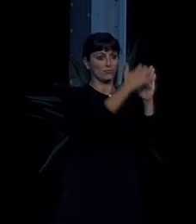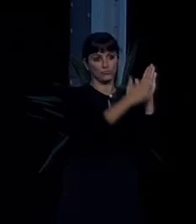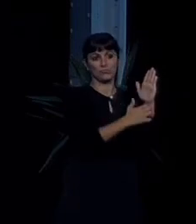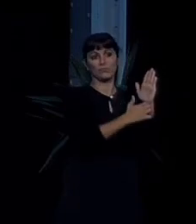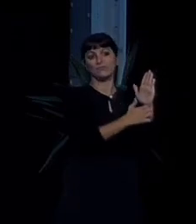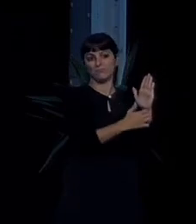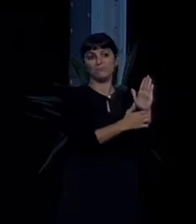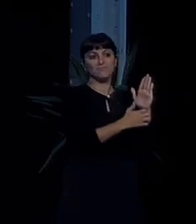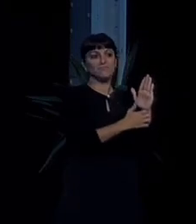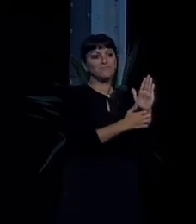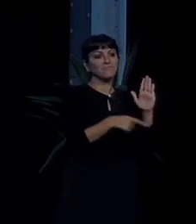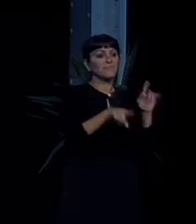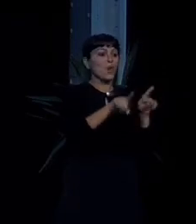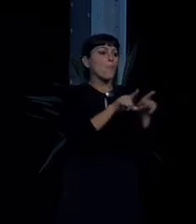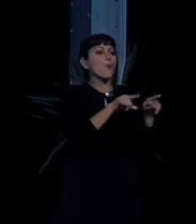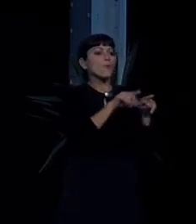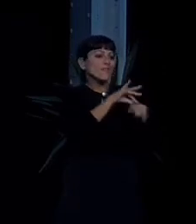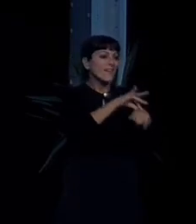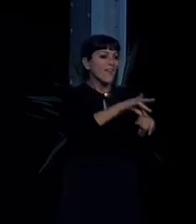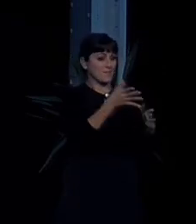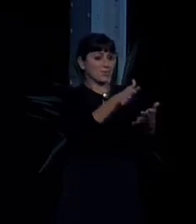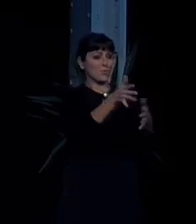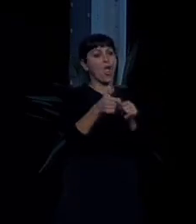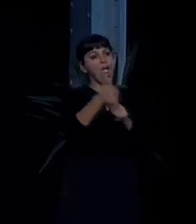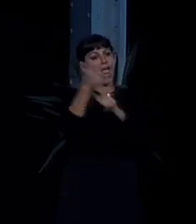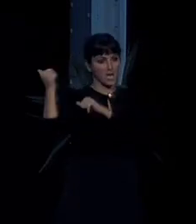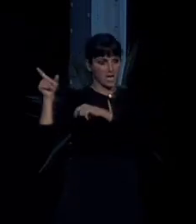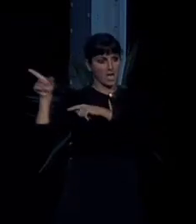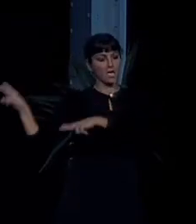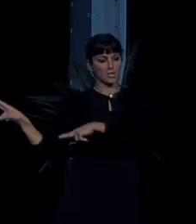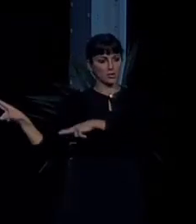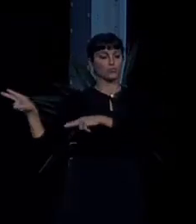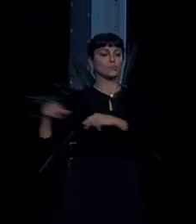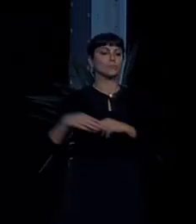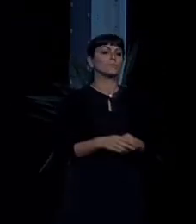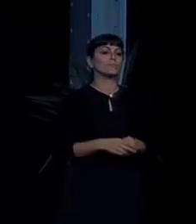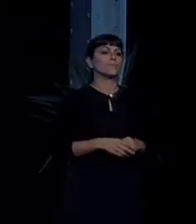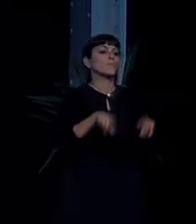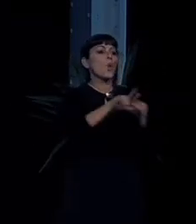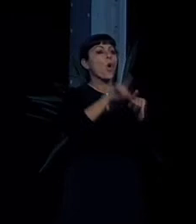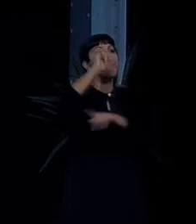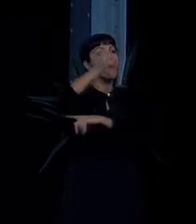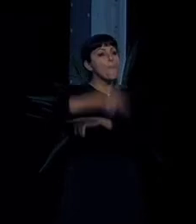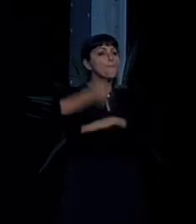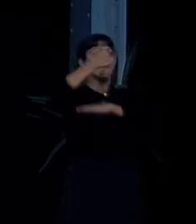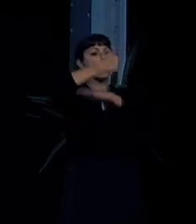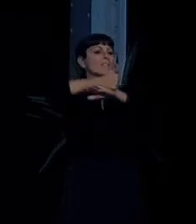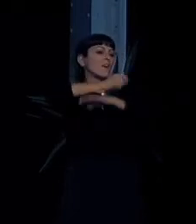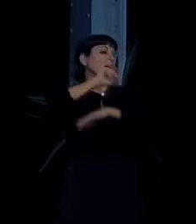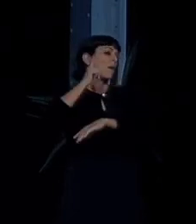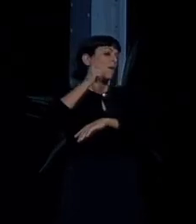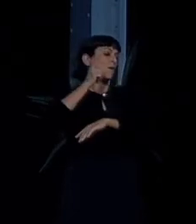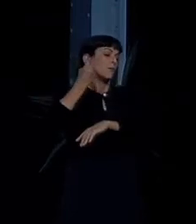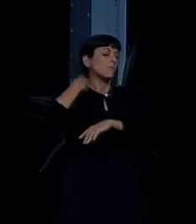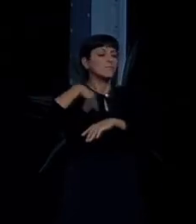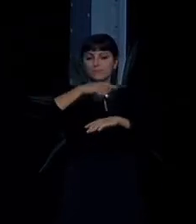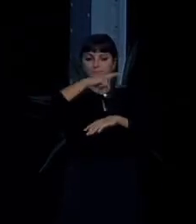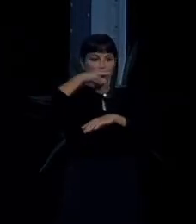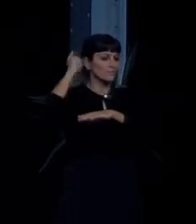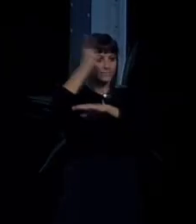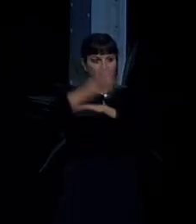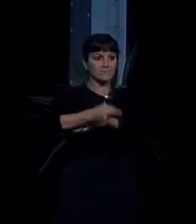van a decir todo aquello que no deberíamos hecho, cuál es la frontera patriarcal que hemos traspasado y por la cual tenemos que ser castigadas, ¿no?